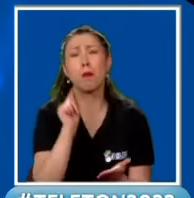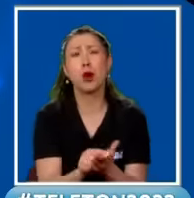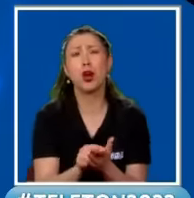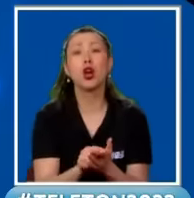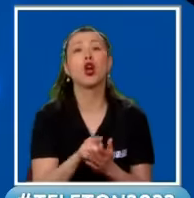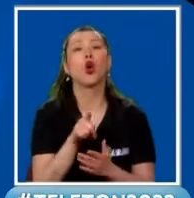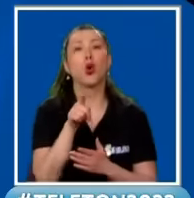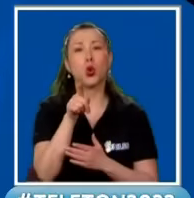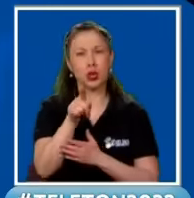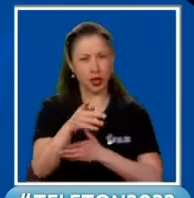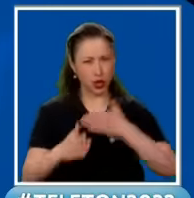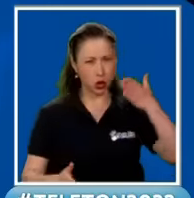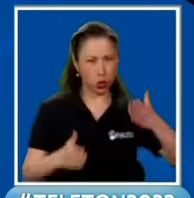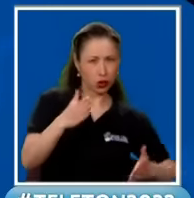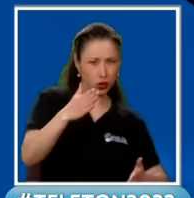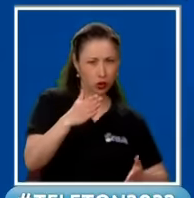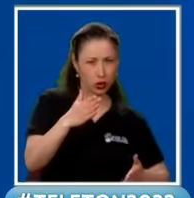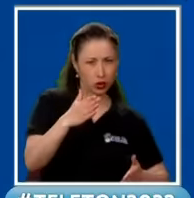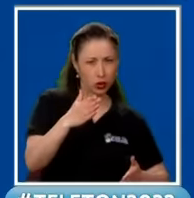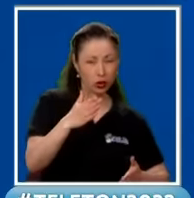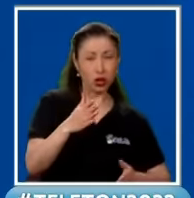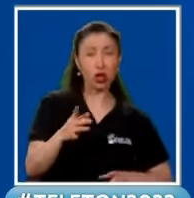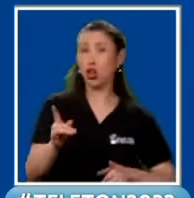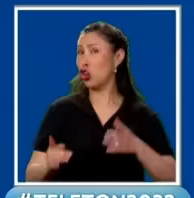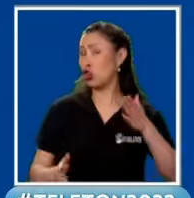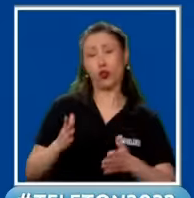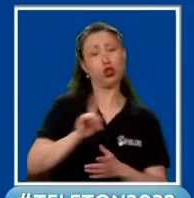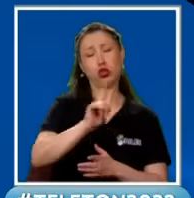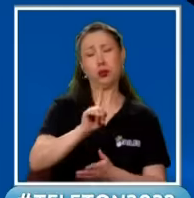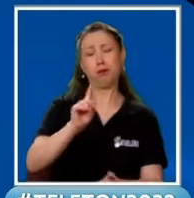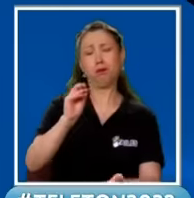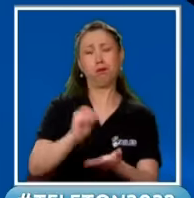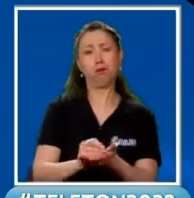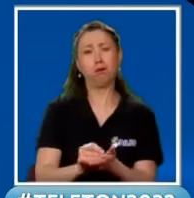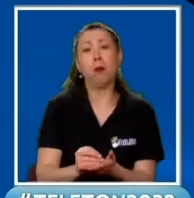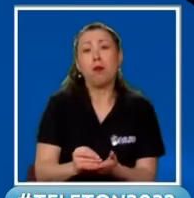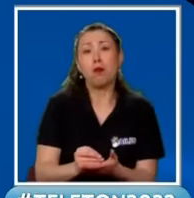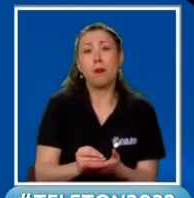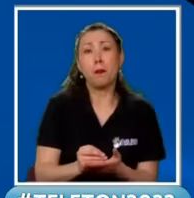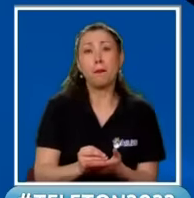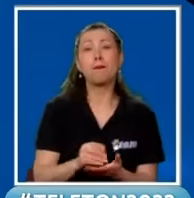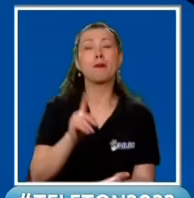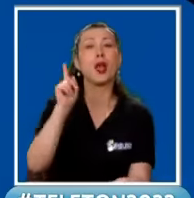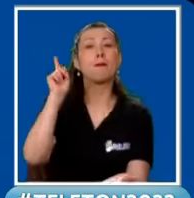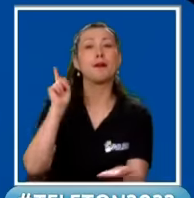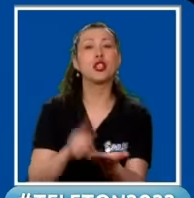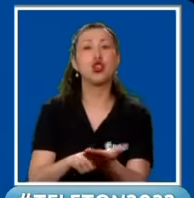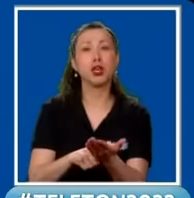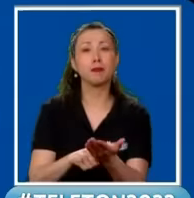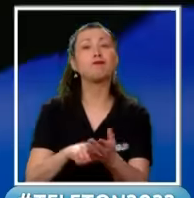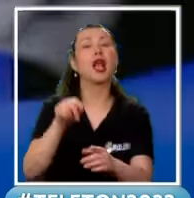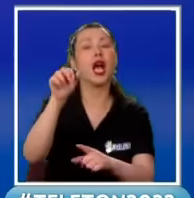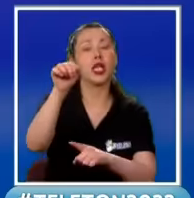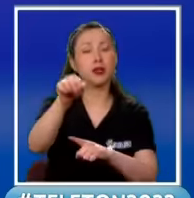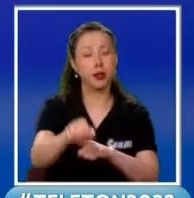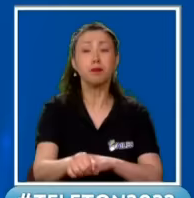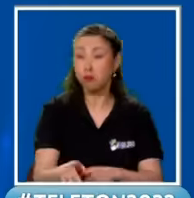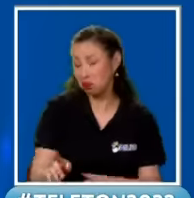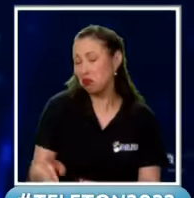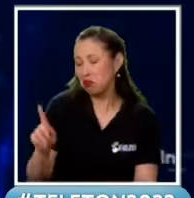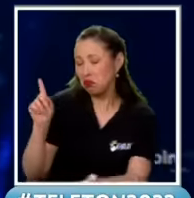¿Usted es un robot? No soy un robot. Presione. Aceptar.